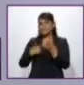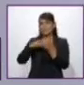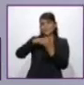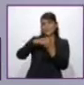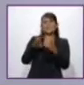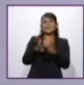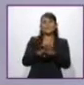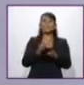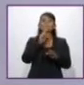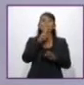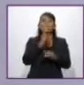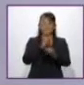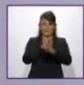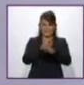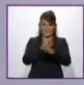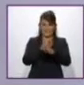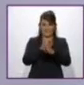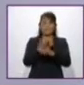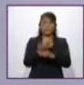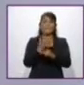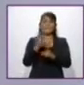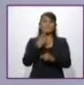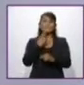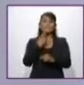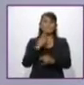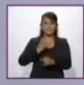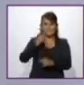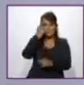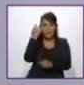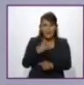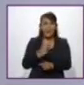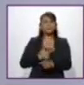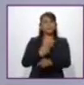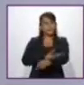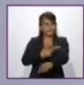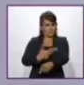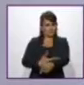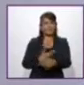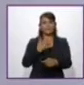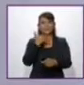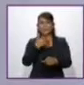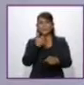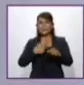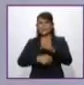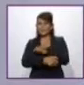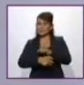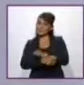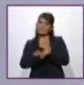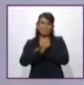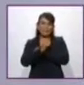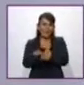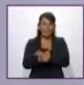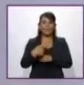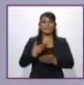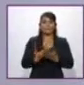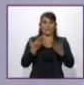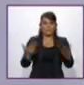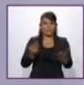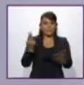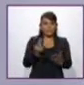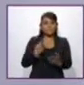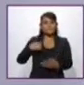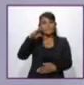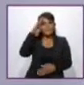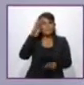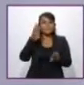por internet, sean transparentes y así vamos contra la corrupción. Hoy más que nunca tenemos que encontrar las condiciones